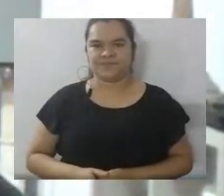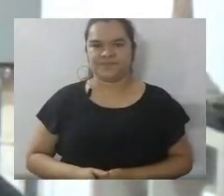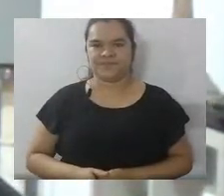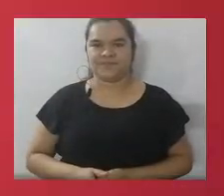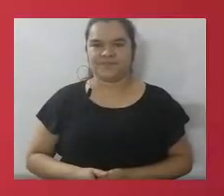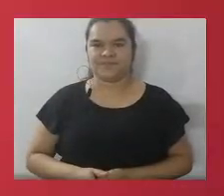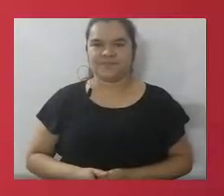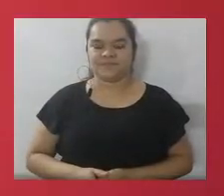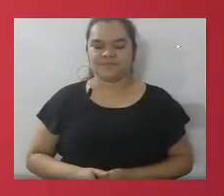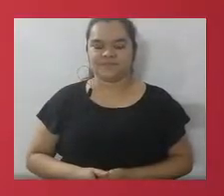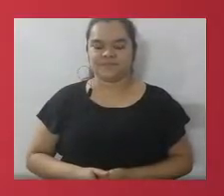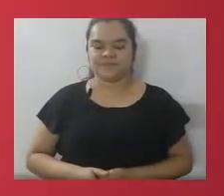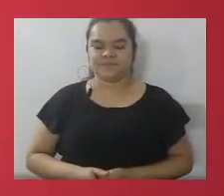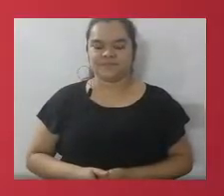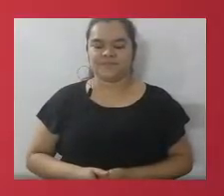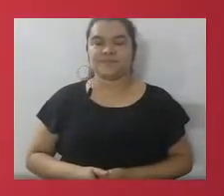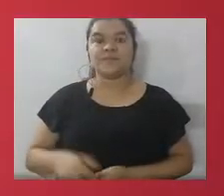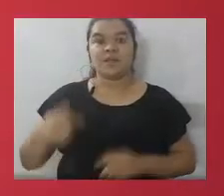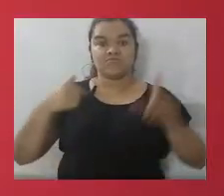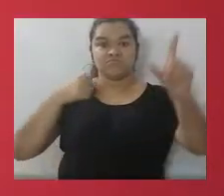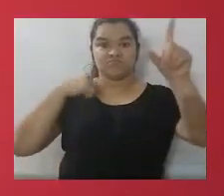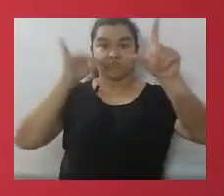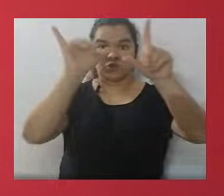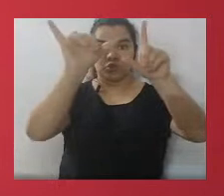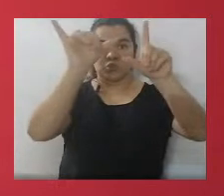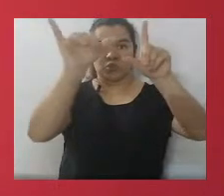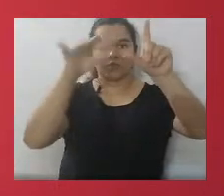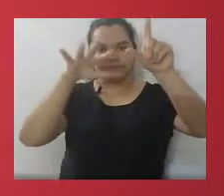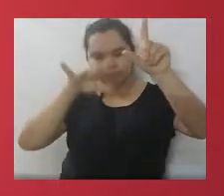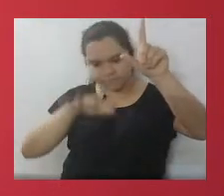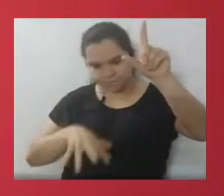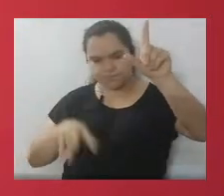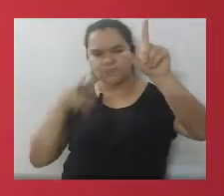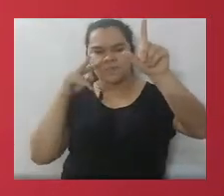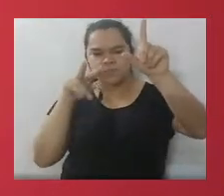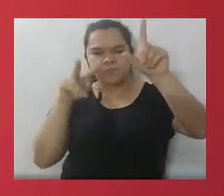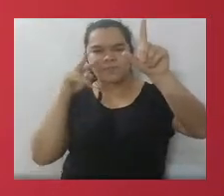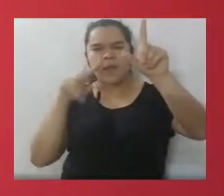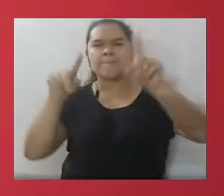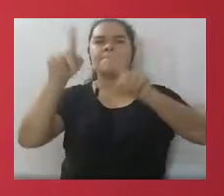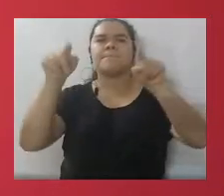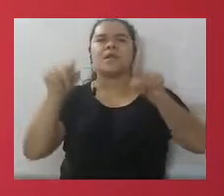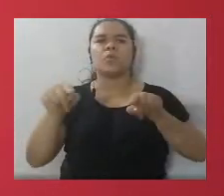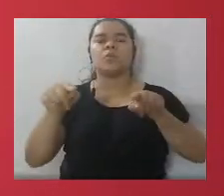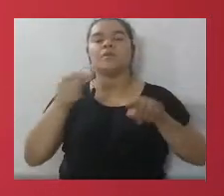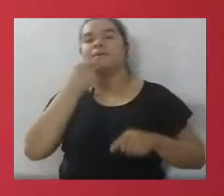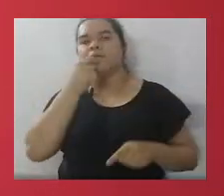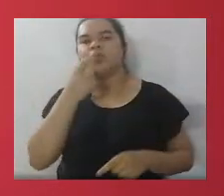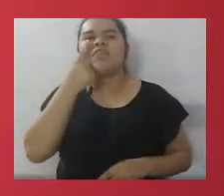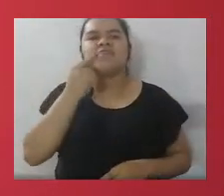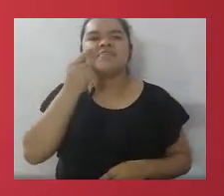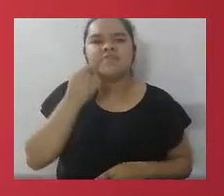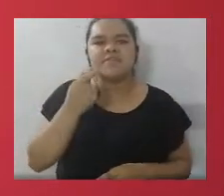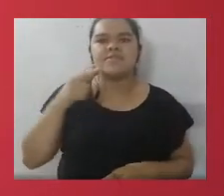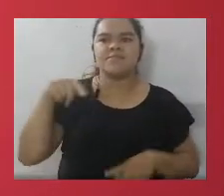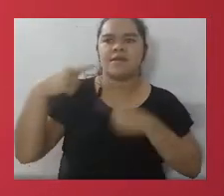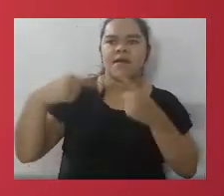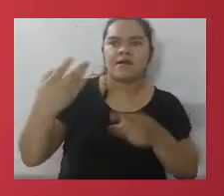Sí, esencialmente se repiten, tienen que ver con fechas y modalidades